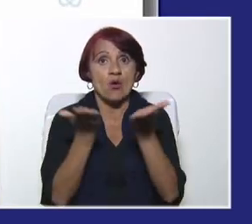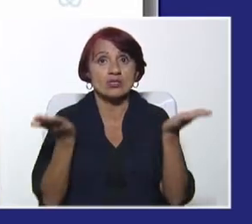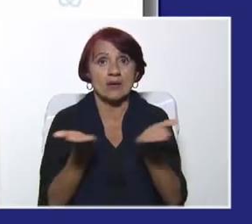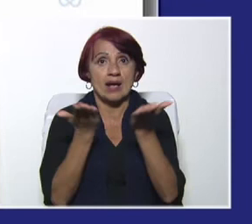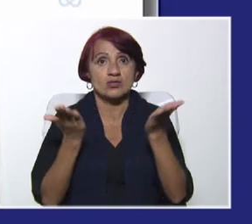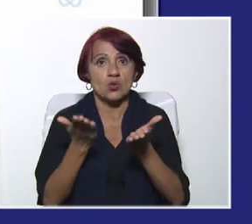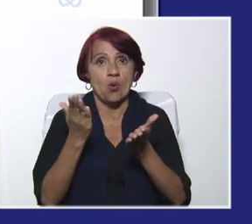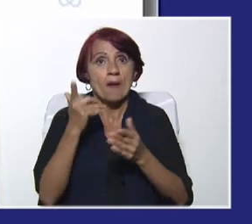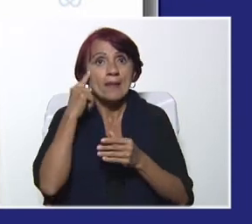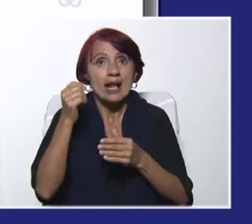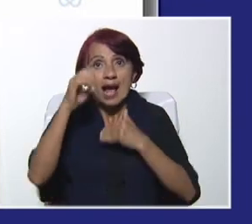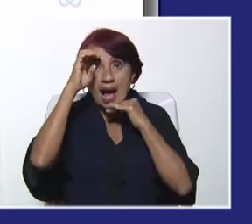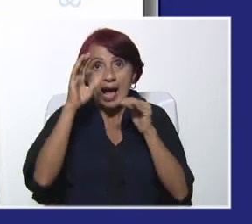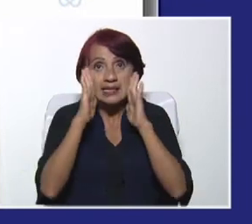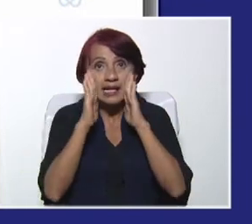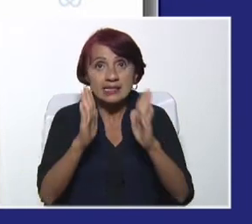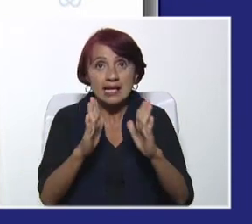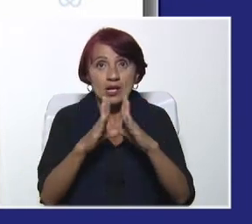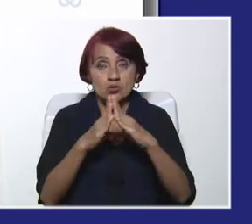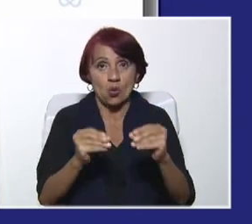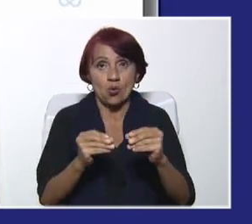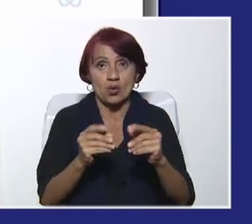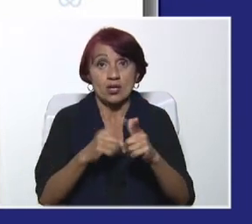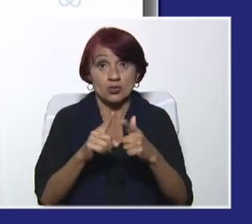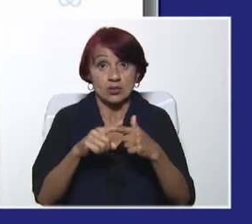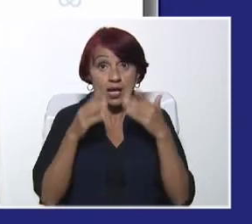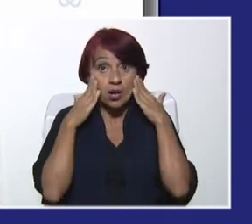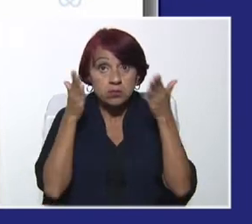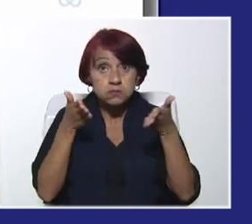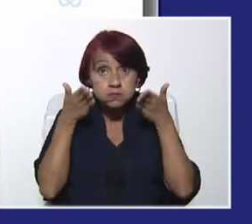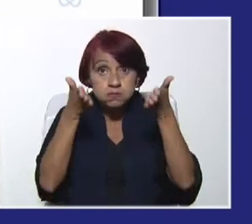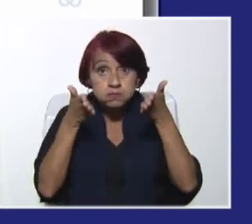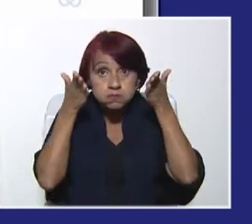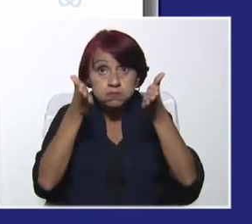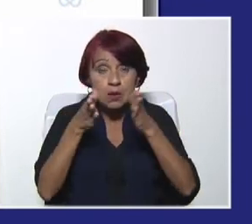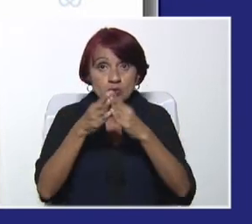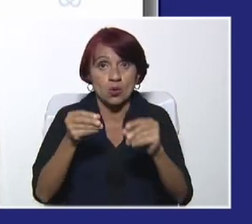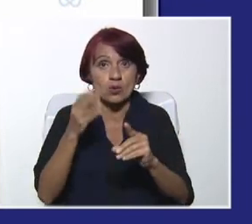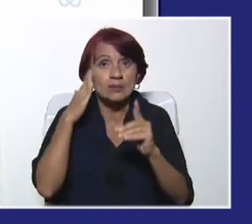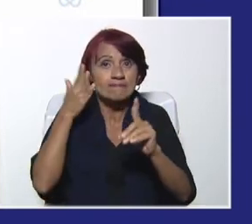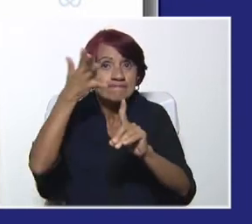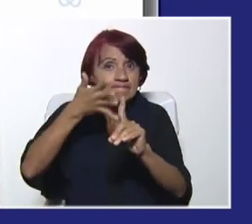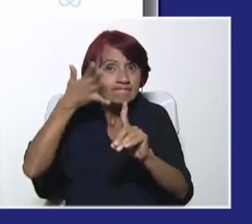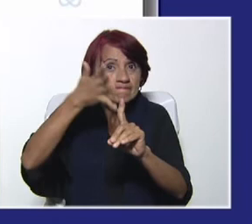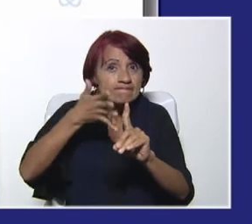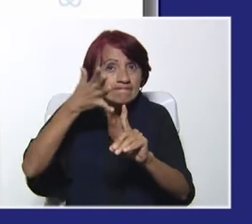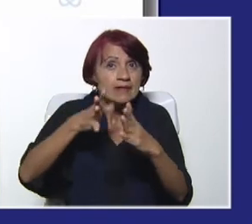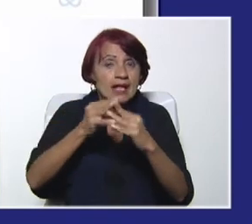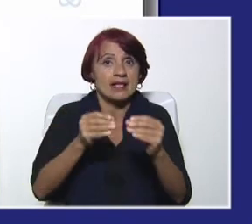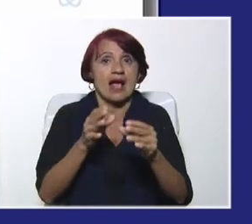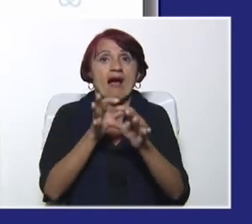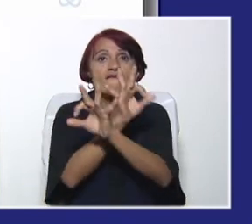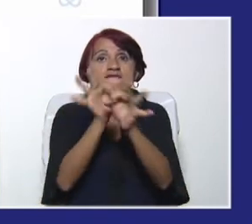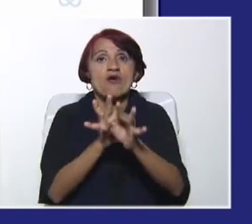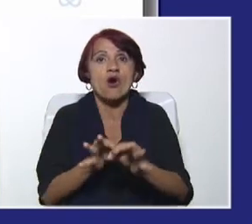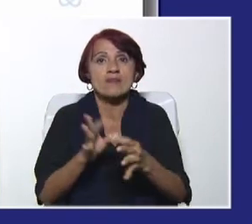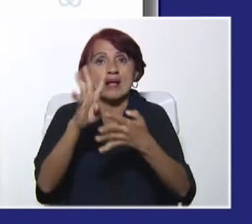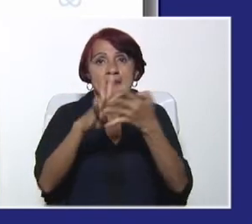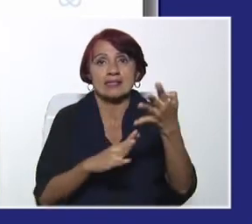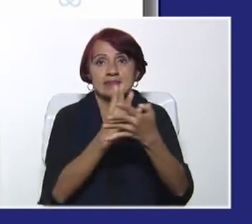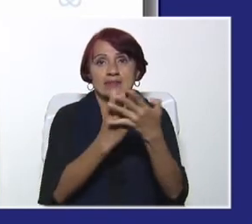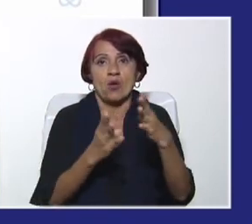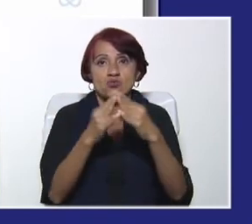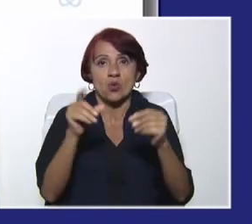motivación para aprender. Dentro de esas orientaciones que podemos dar para lo que es el área de formación de matemática,